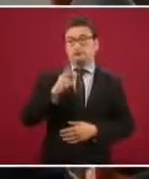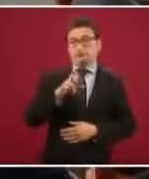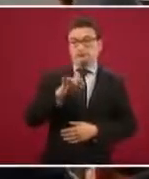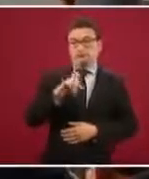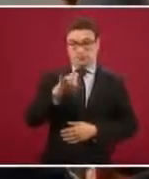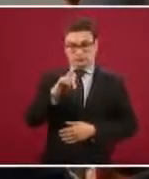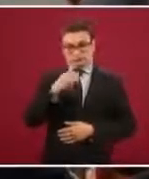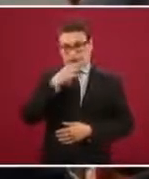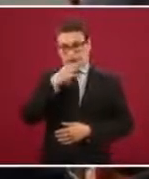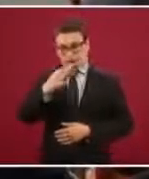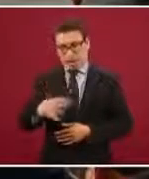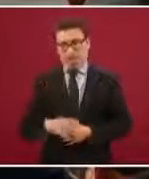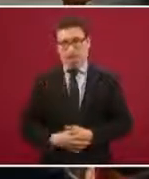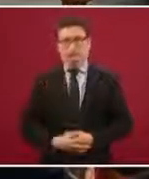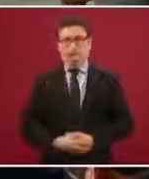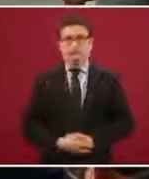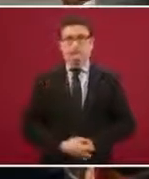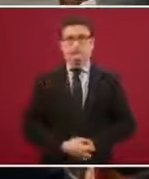informando